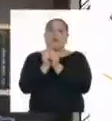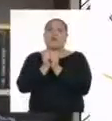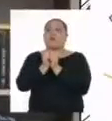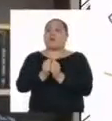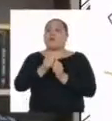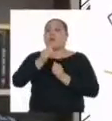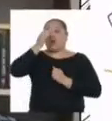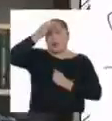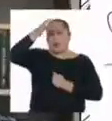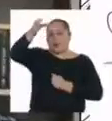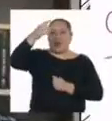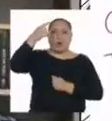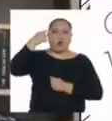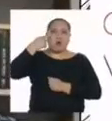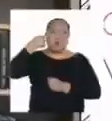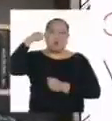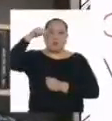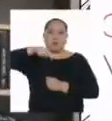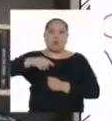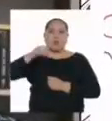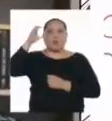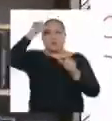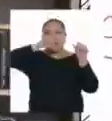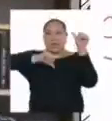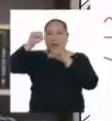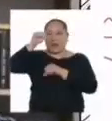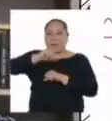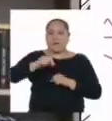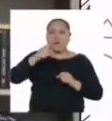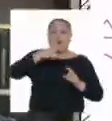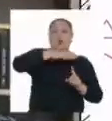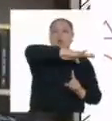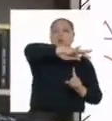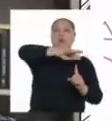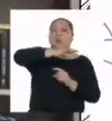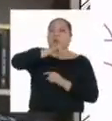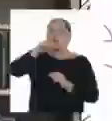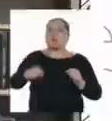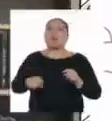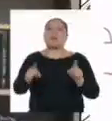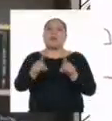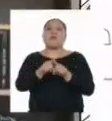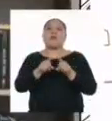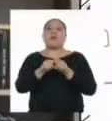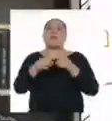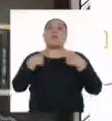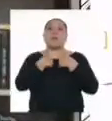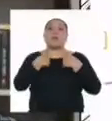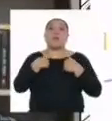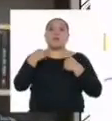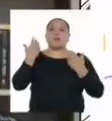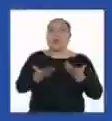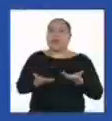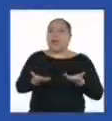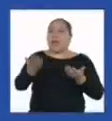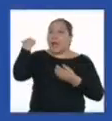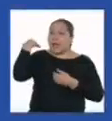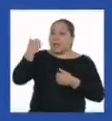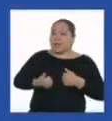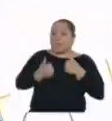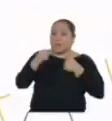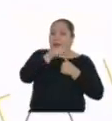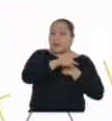gran conocimiento científico y biológico de los ecosistemas y de las especies que antes existían en